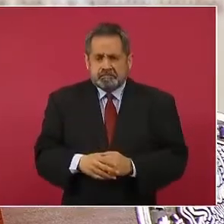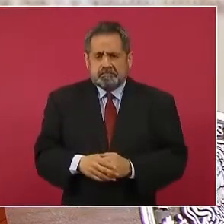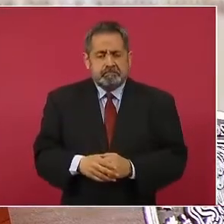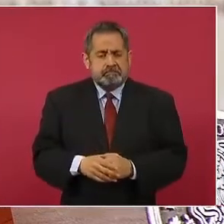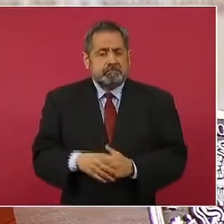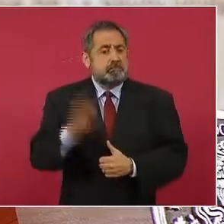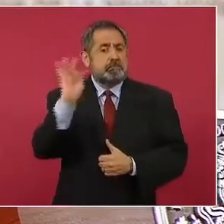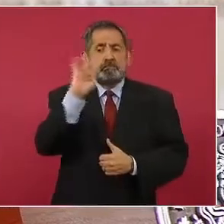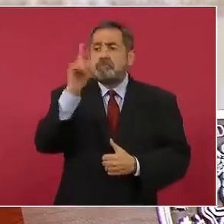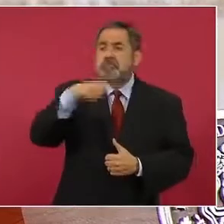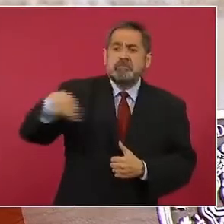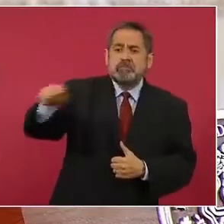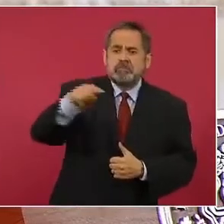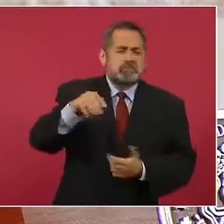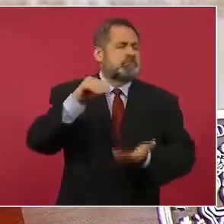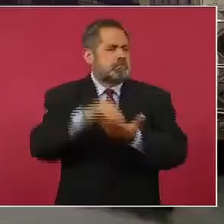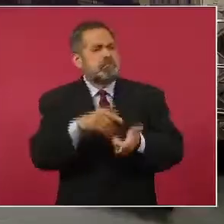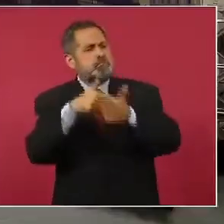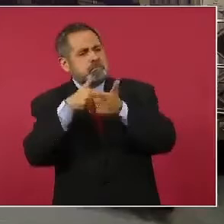Es preguntarle a la gente,